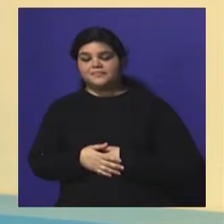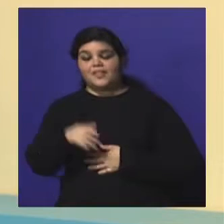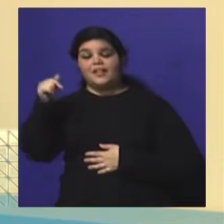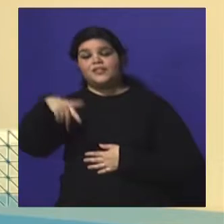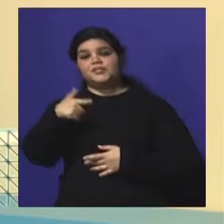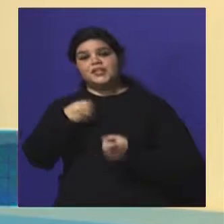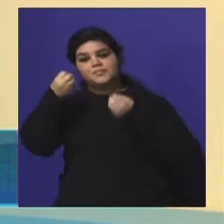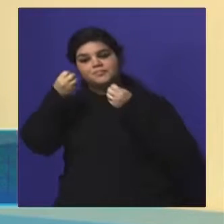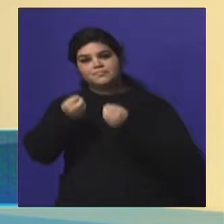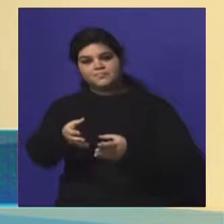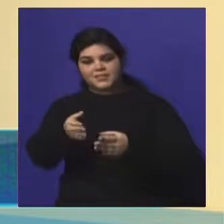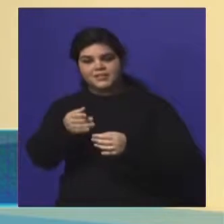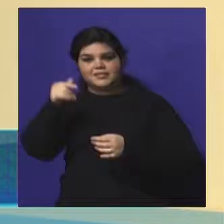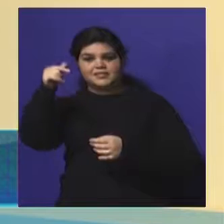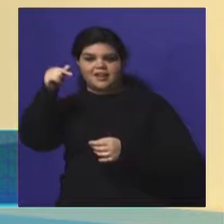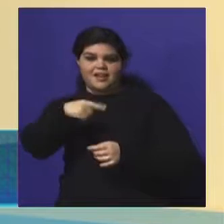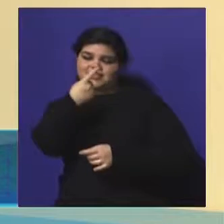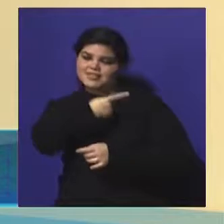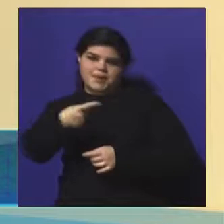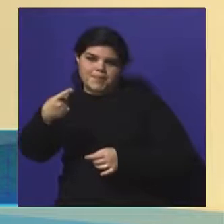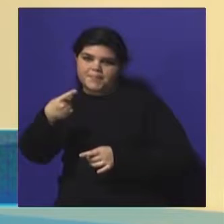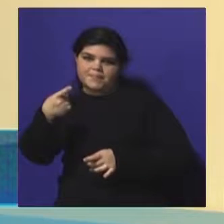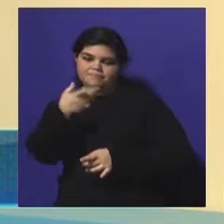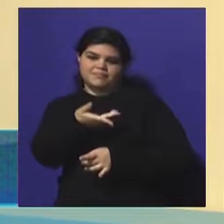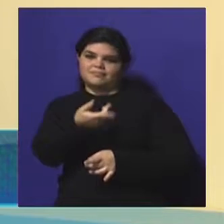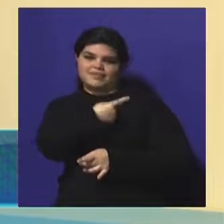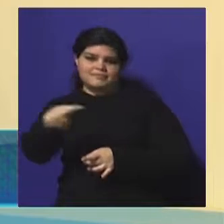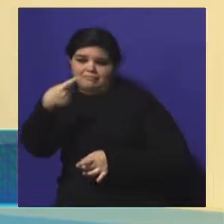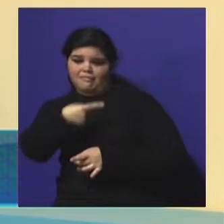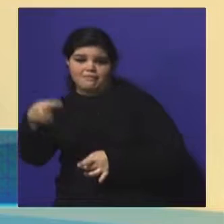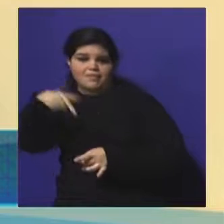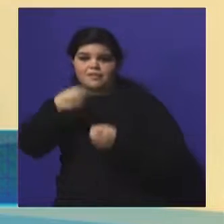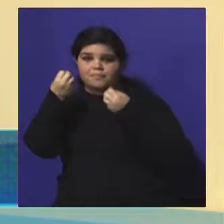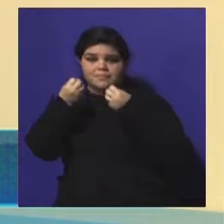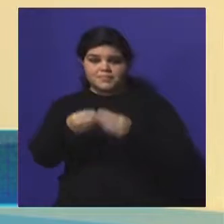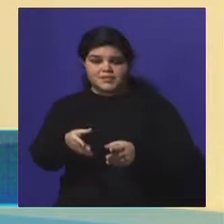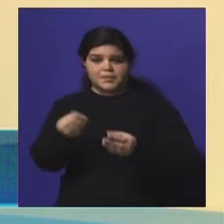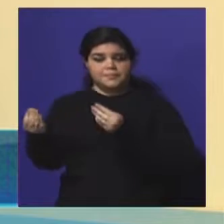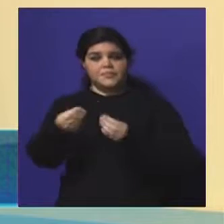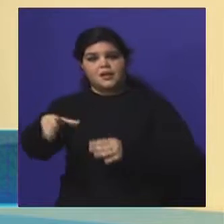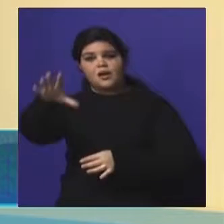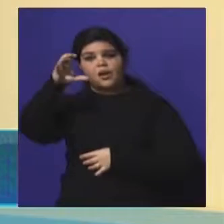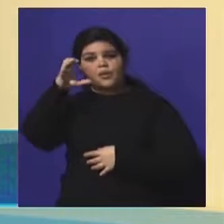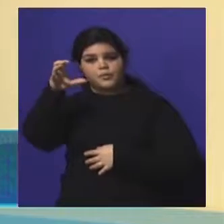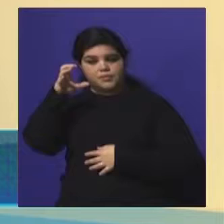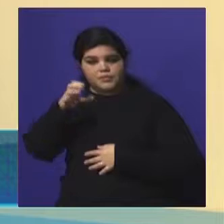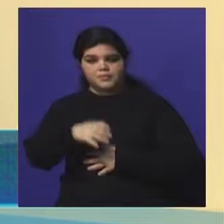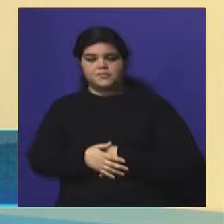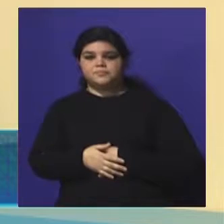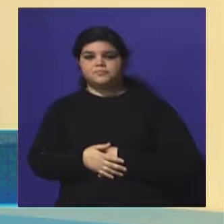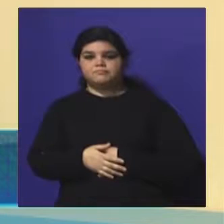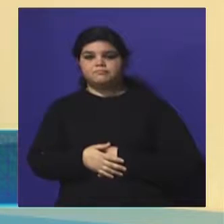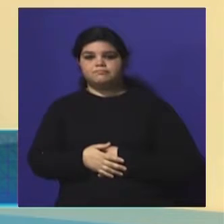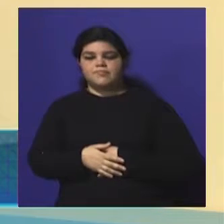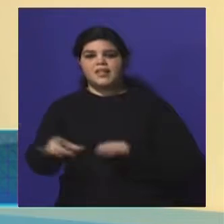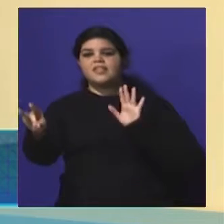comentario, nuestro segmento semanal. Y para eso vamos a recordar nuestro